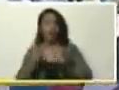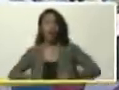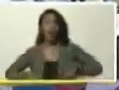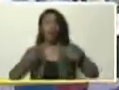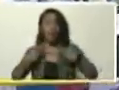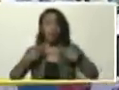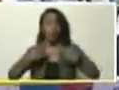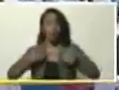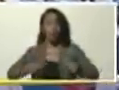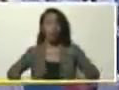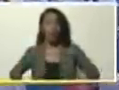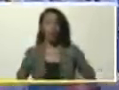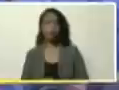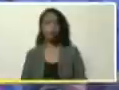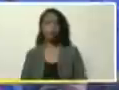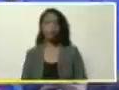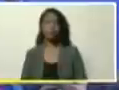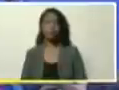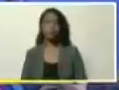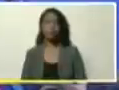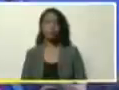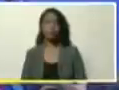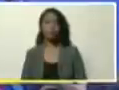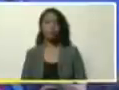por la humanidad.